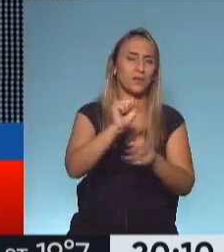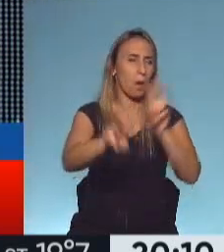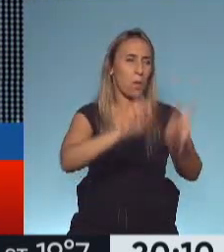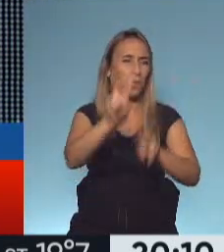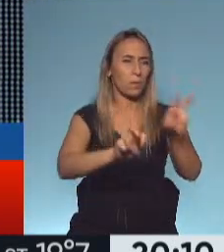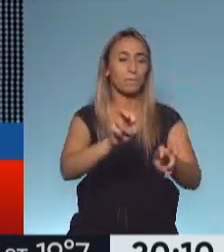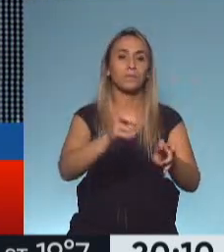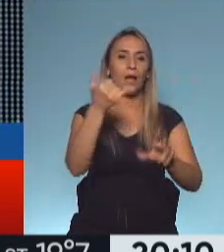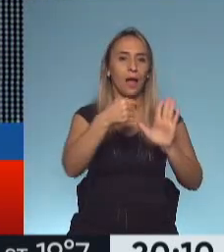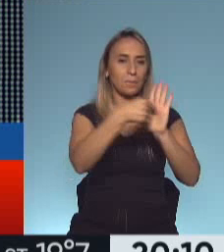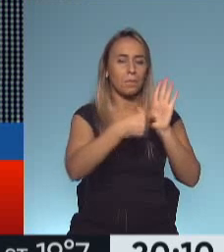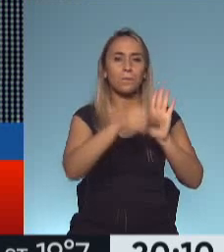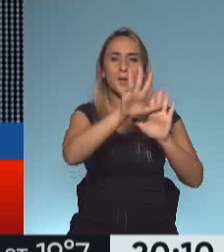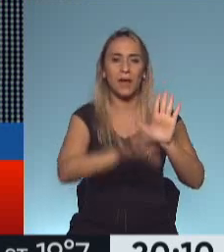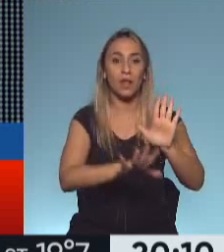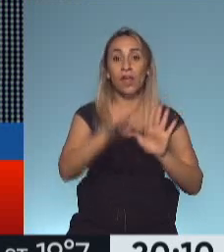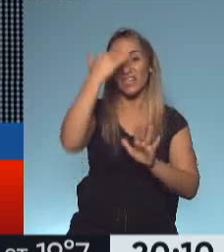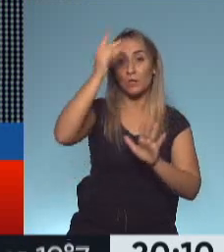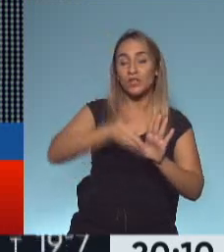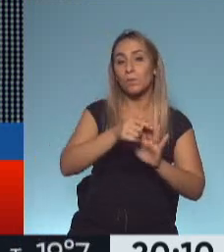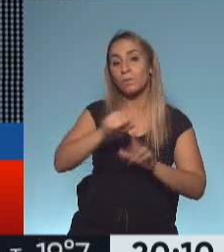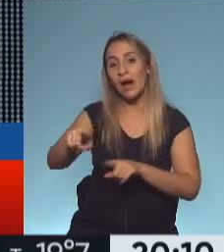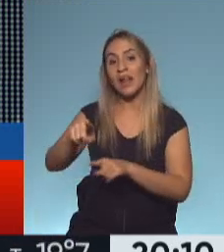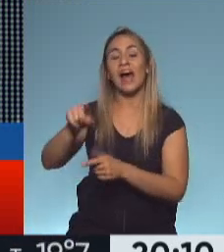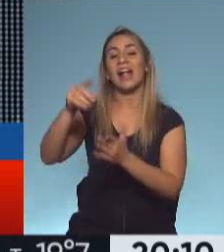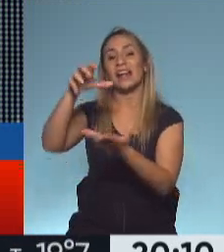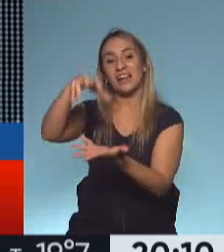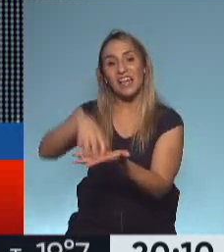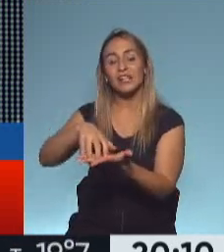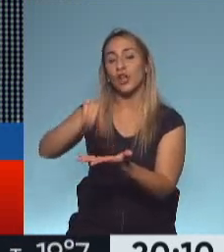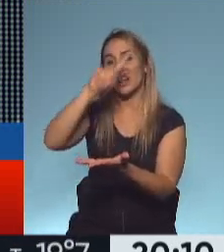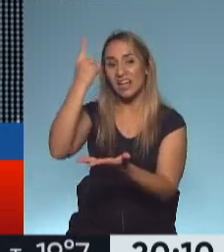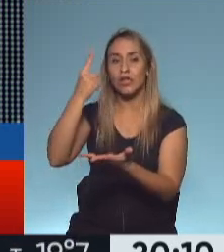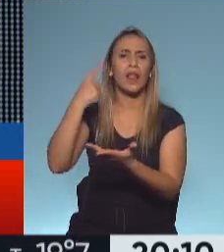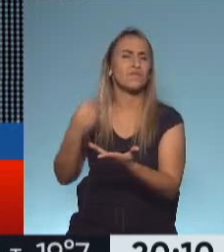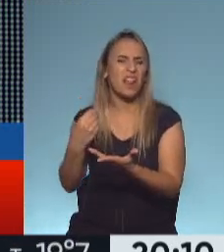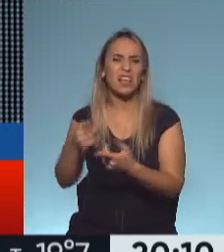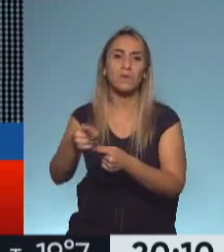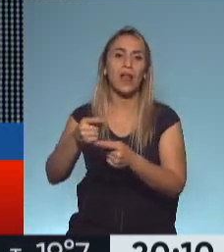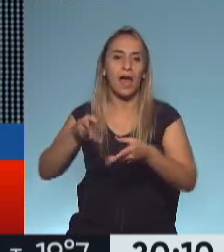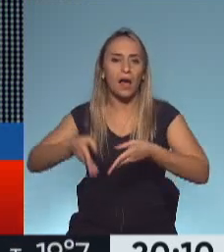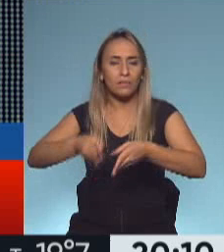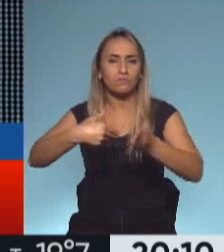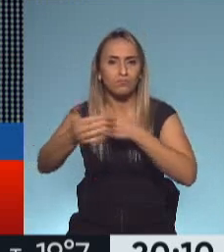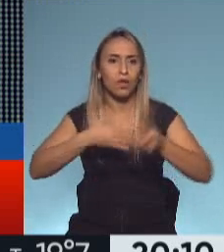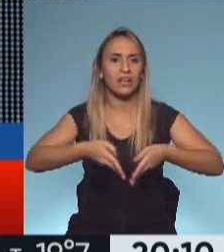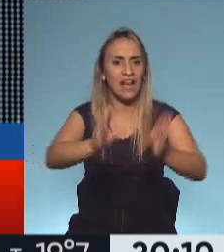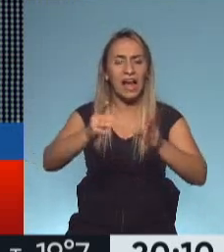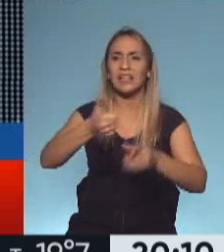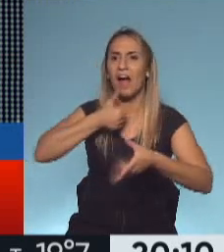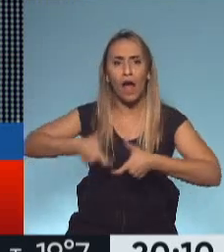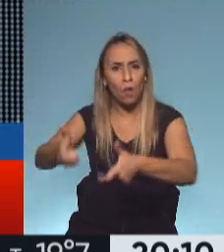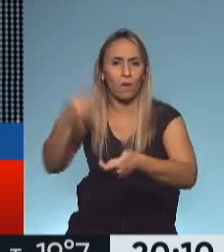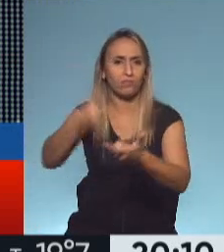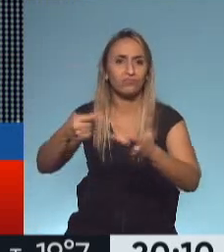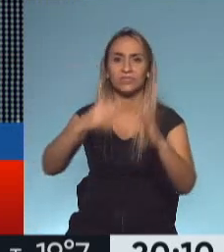tipificado. 15% va al RENAVAP, el Registro Nacional de Barrios Populares, a urbanizar, a abrir calles, a generar agua, servicios básicos, a mejorar